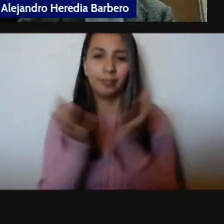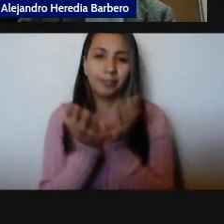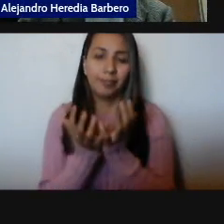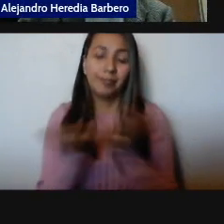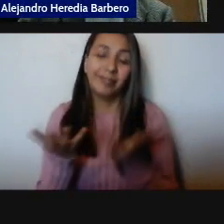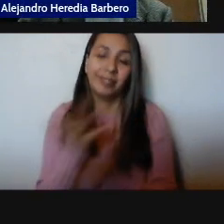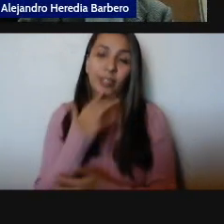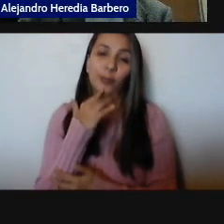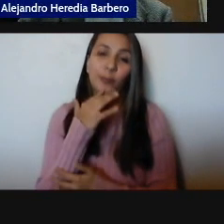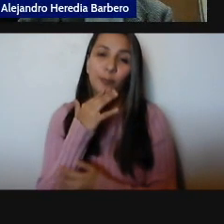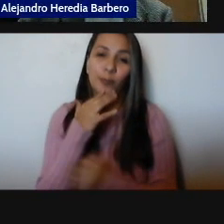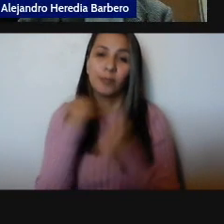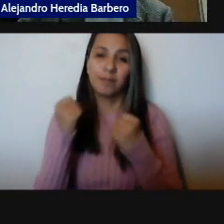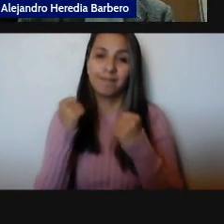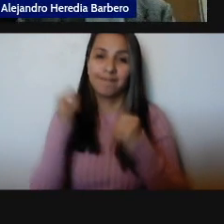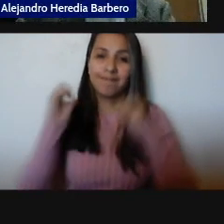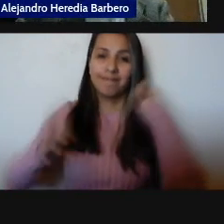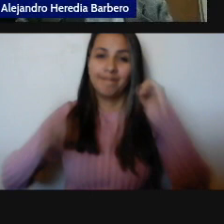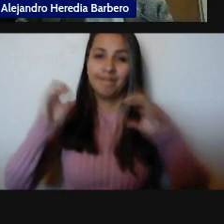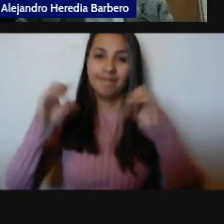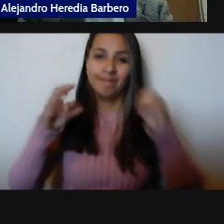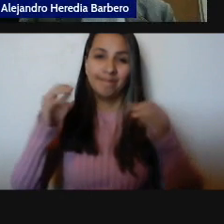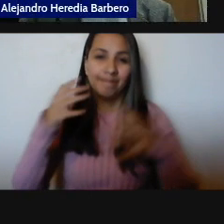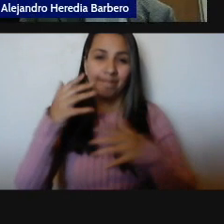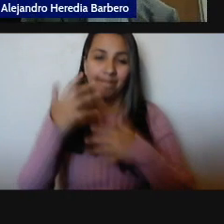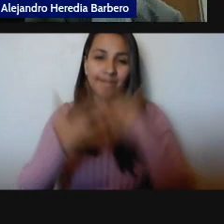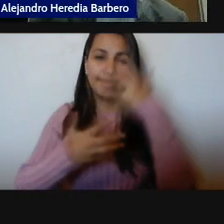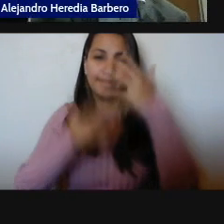nuestro contaminado planeta, por cierto, ¿no?